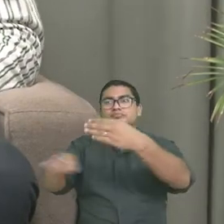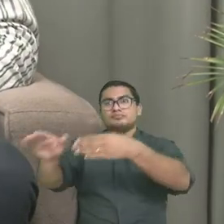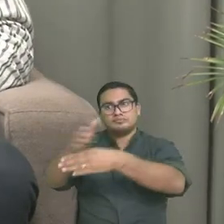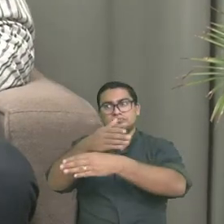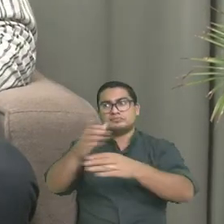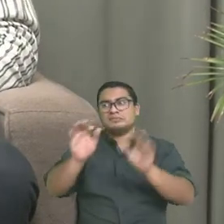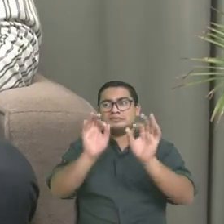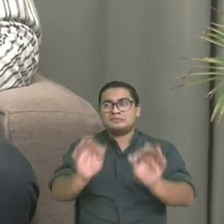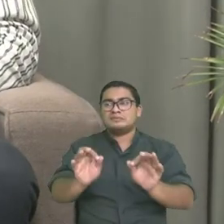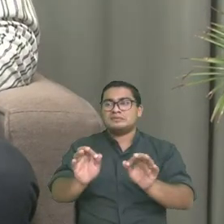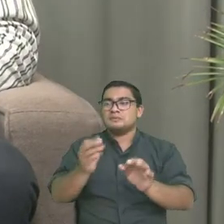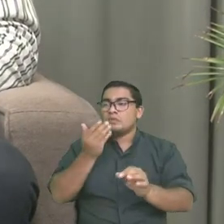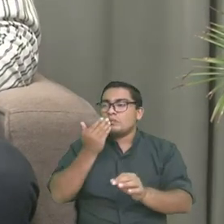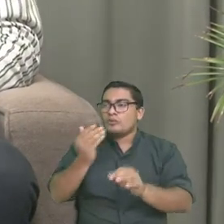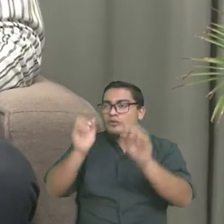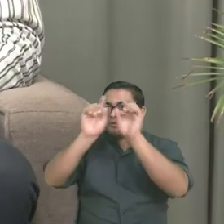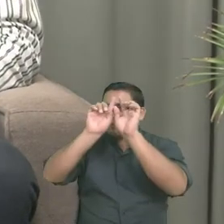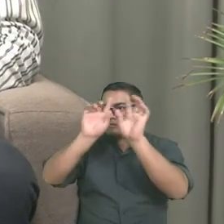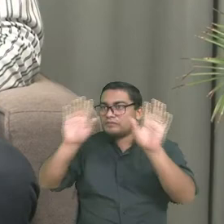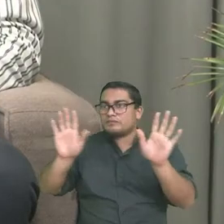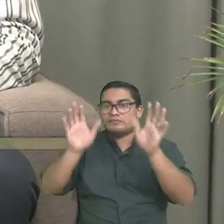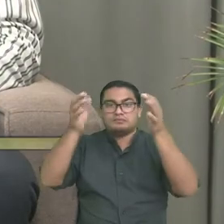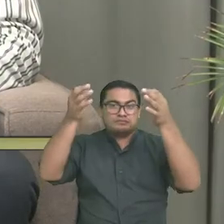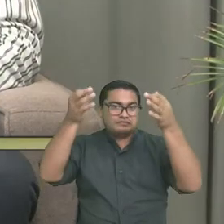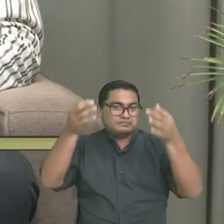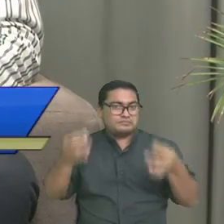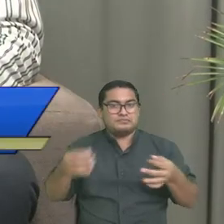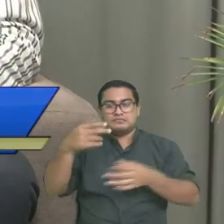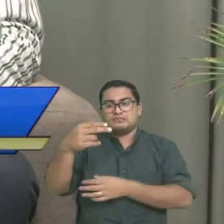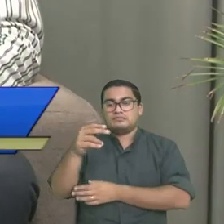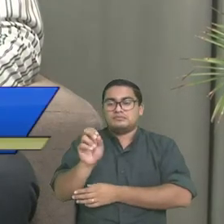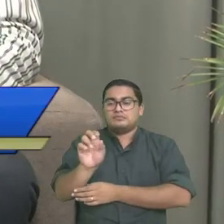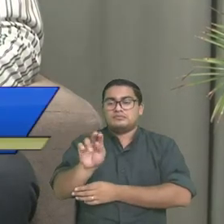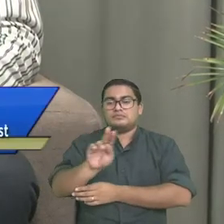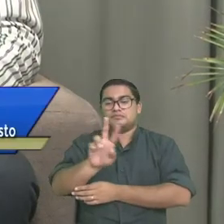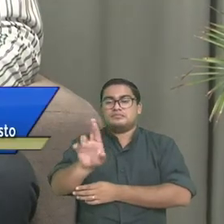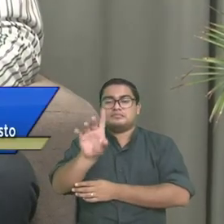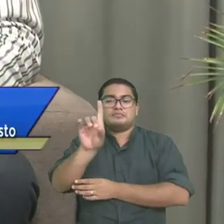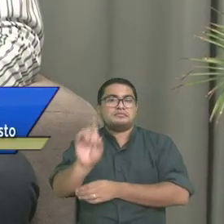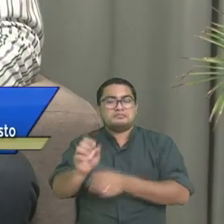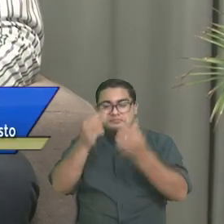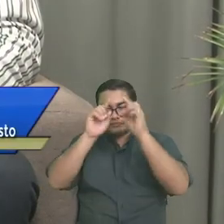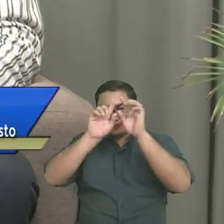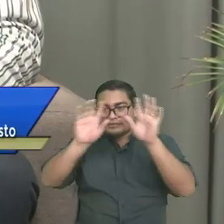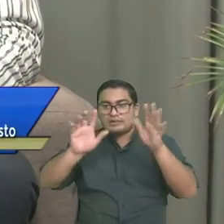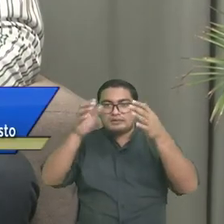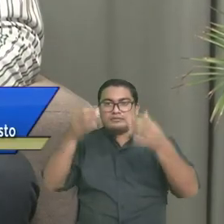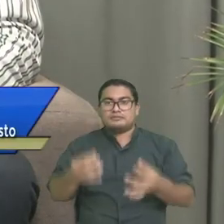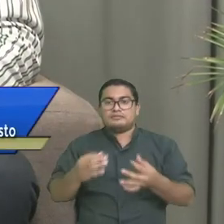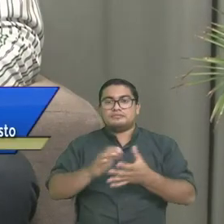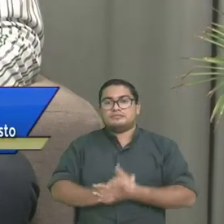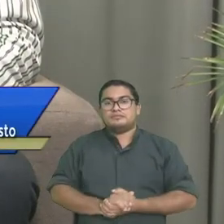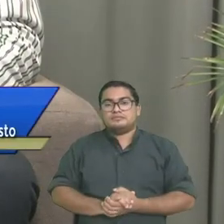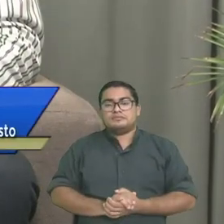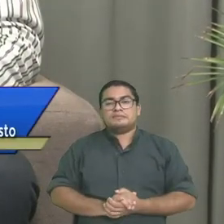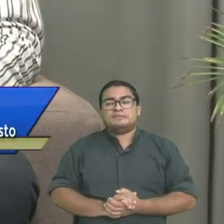ejecutor honrado, a propósito de lo que decía Walmer. Y